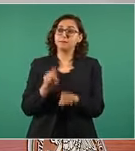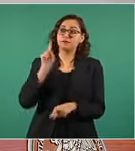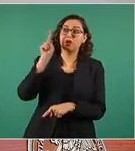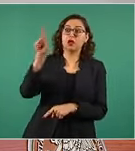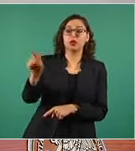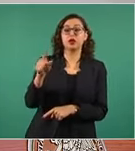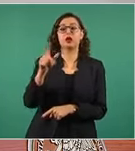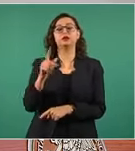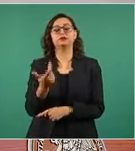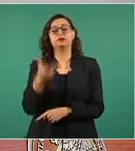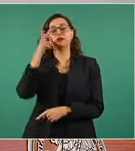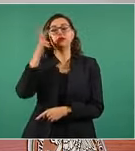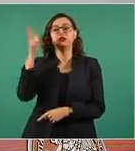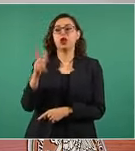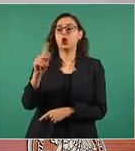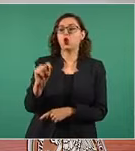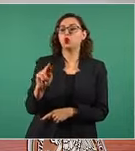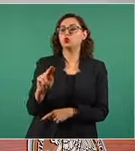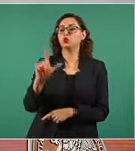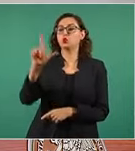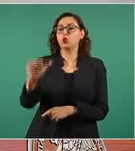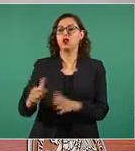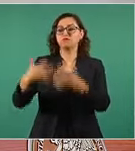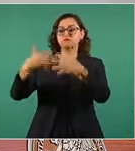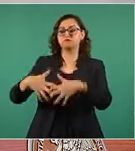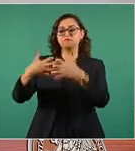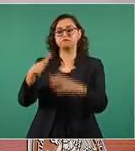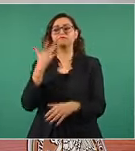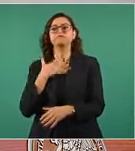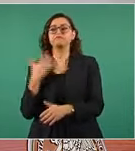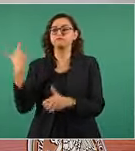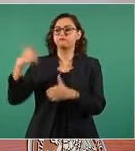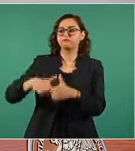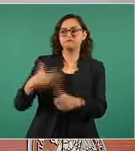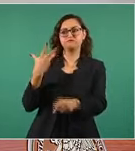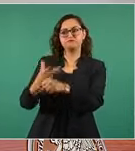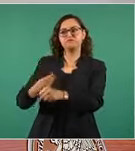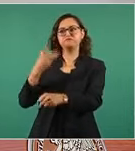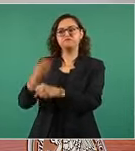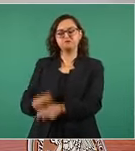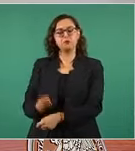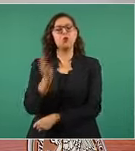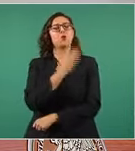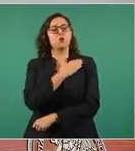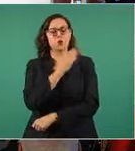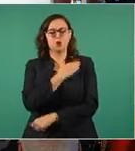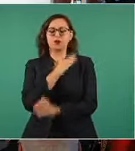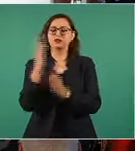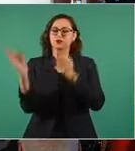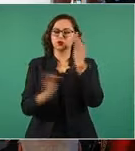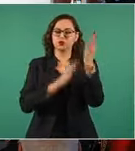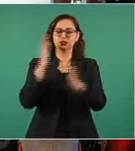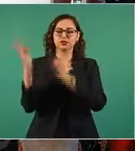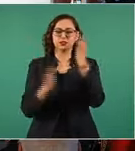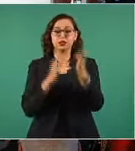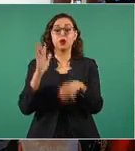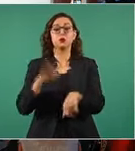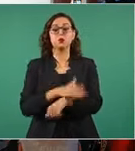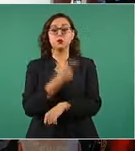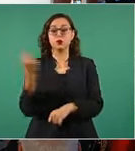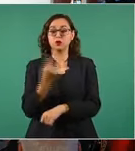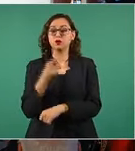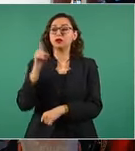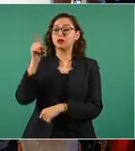Hidalgo, es una buena noticia, porque se ampliará la producción de esa refinería en 70 mil